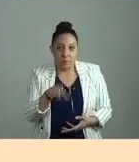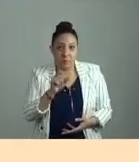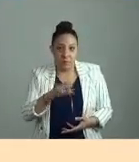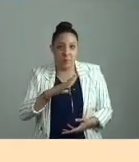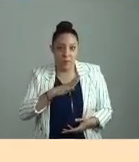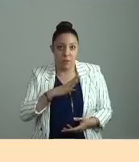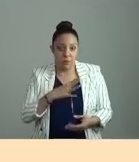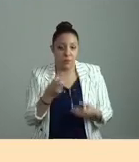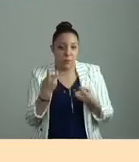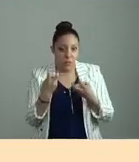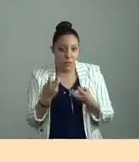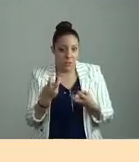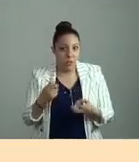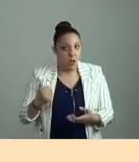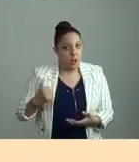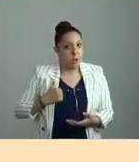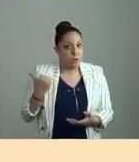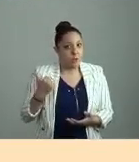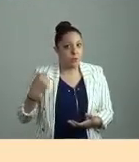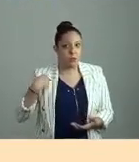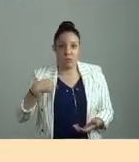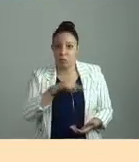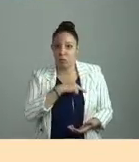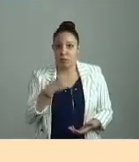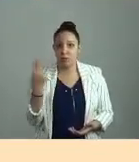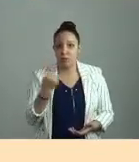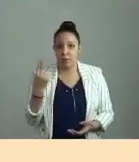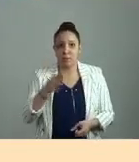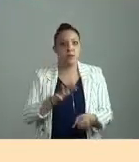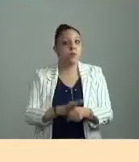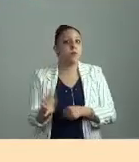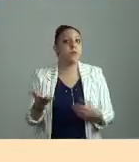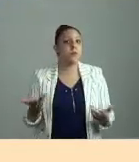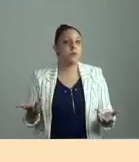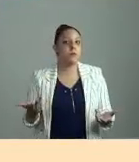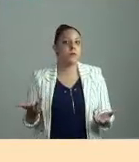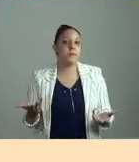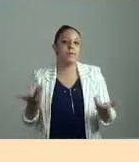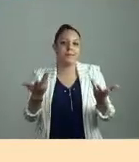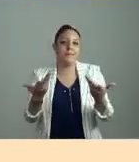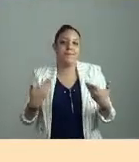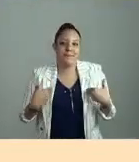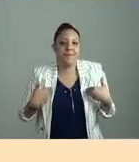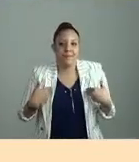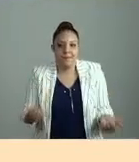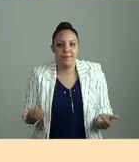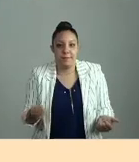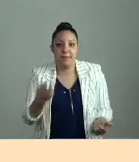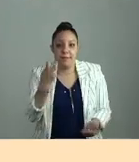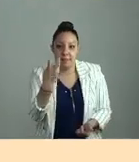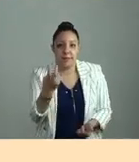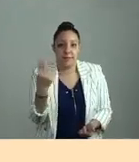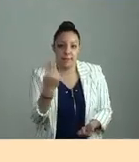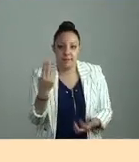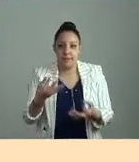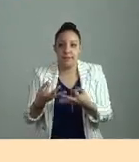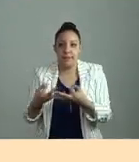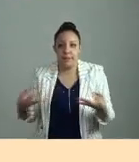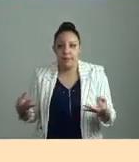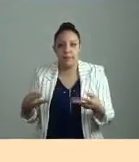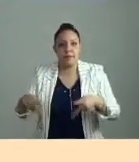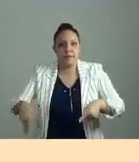comprender qué a causa de la existencia de esto dijimos en comunitario habían creado